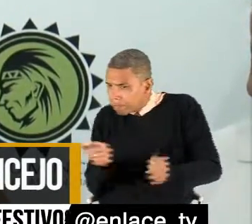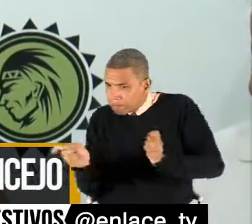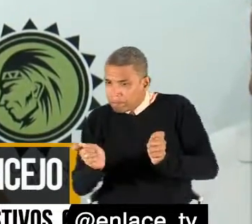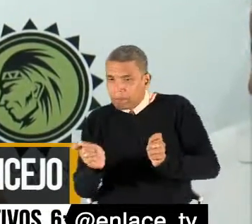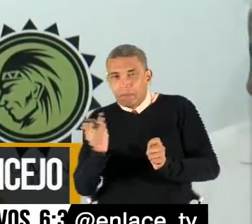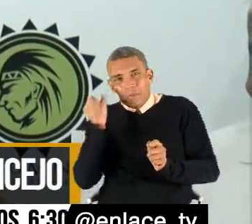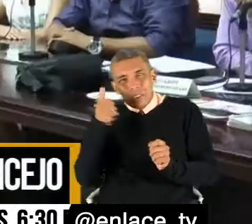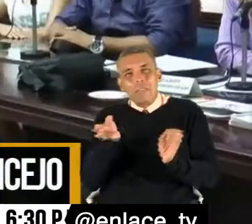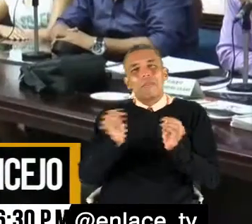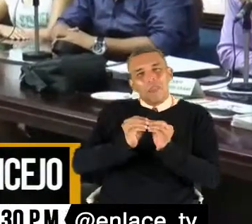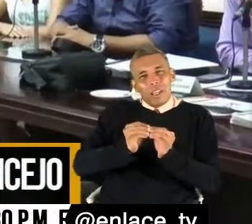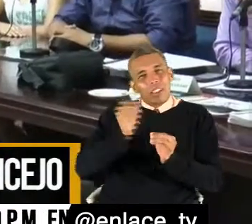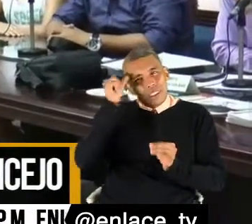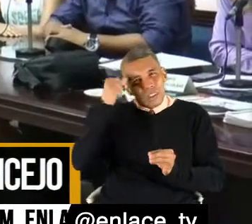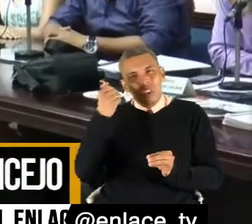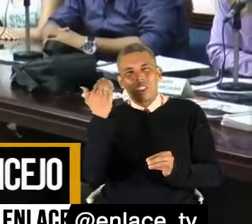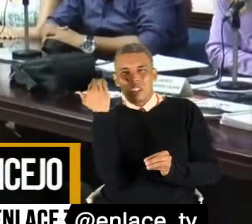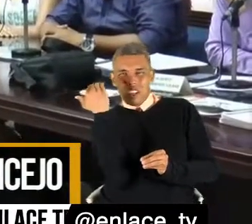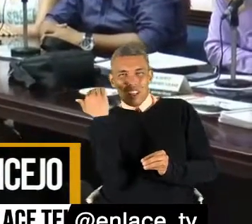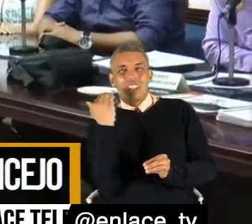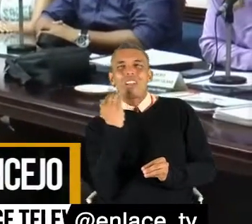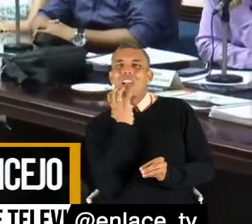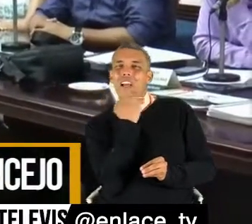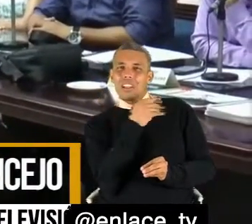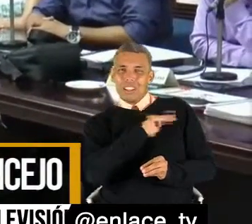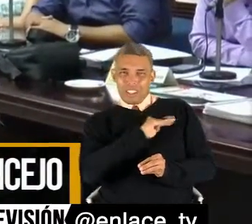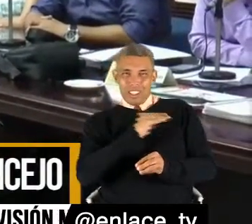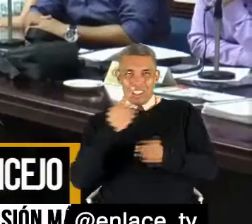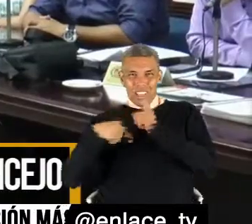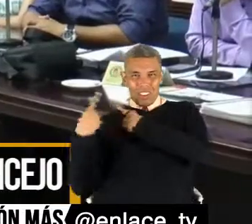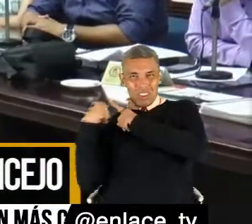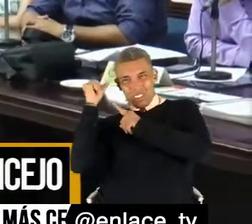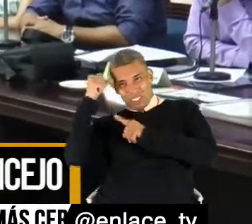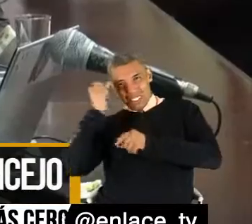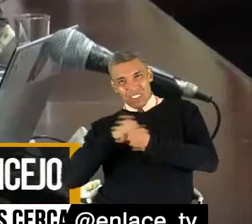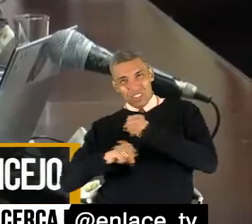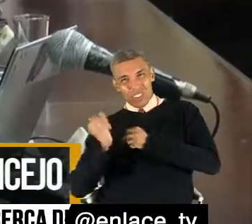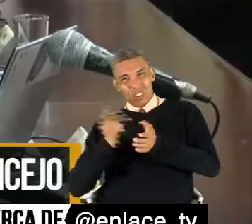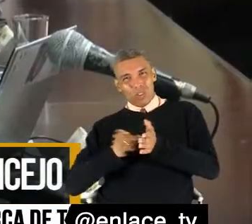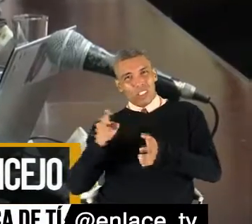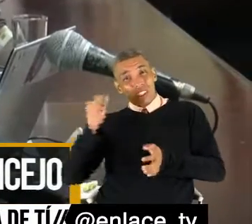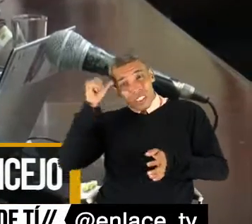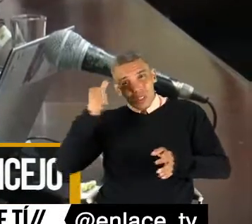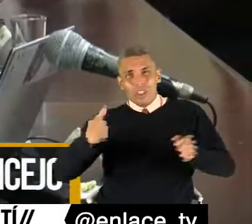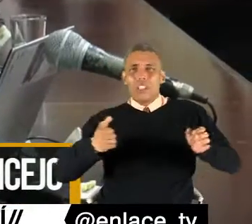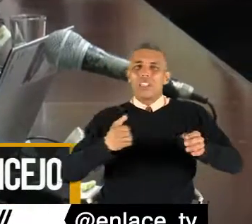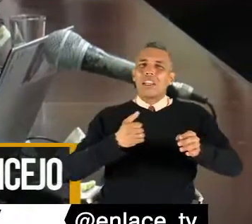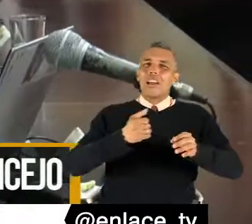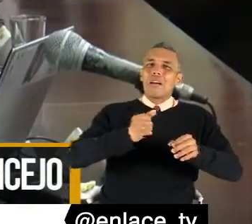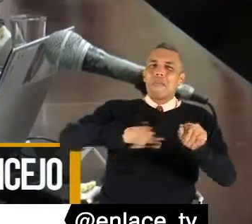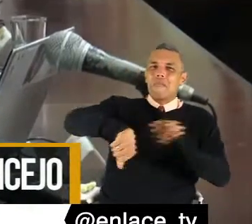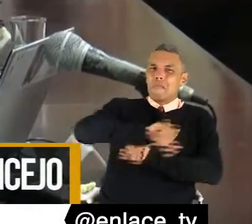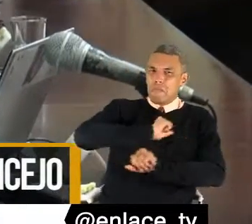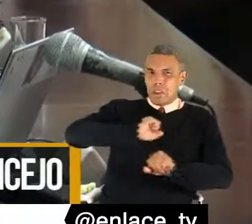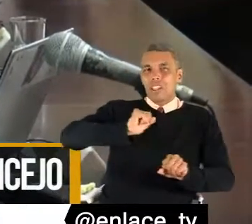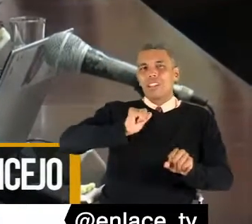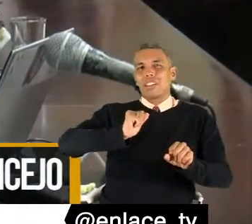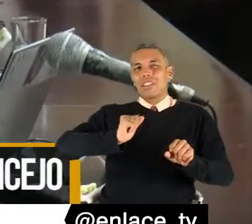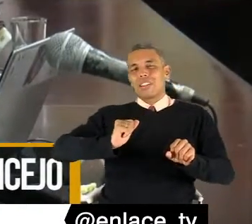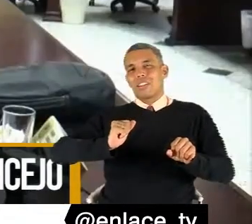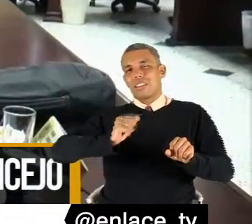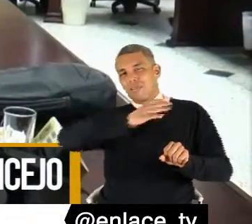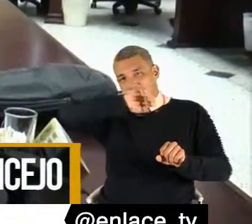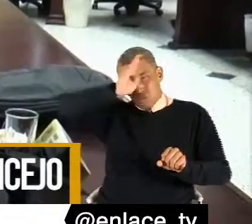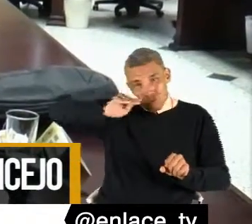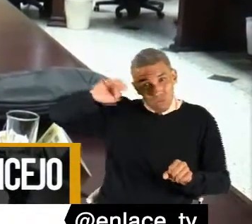malecón, la obra del parque infantil, el tema del hospital. Bueno, entonces ahora lo que viene es llamar a